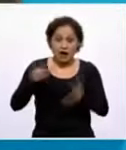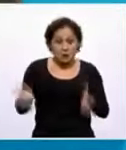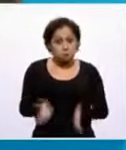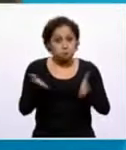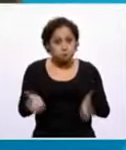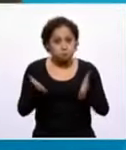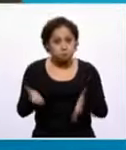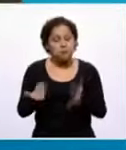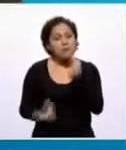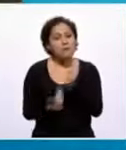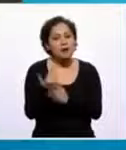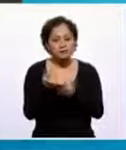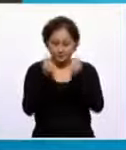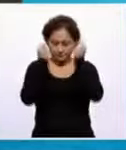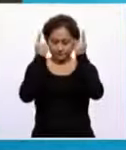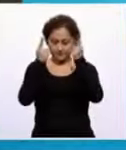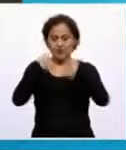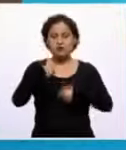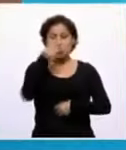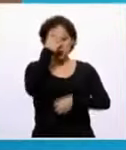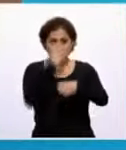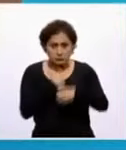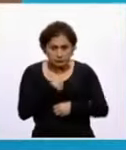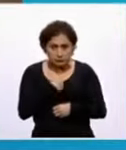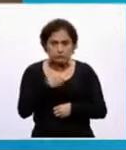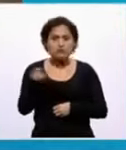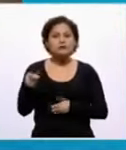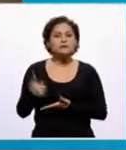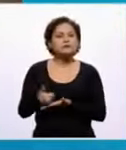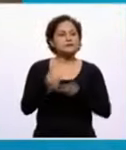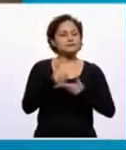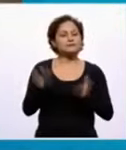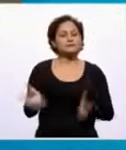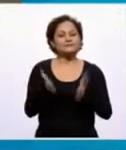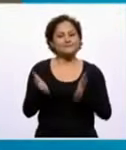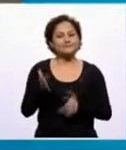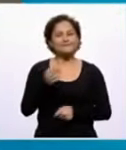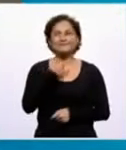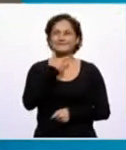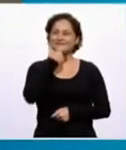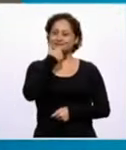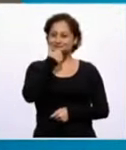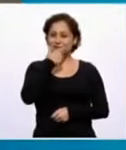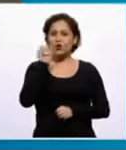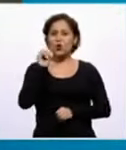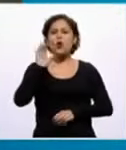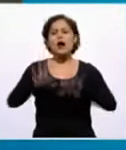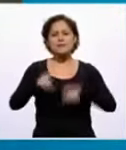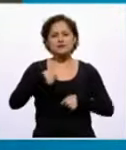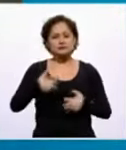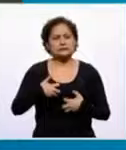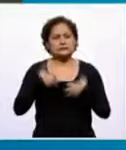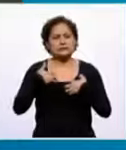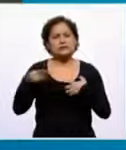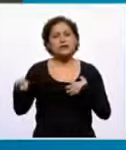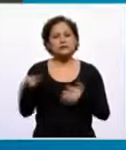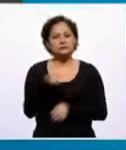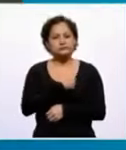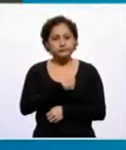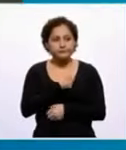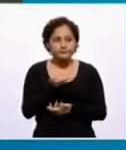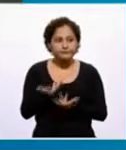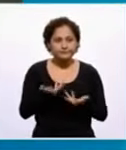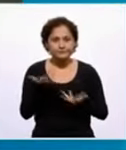me sacan una sonrisa cuando estoy triste o me aguantan el mal humor cuando tengo un mal día.